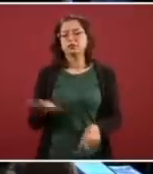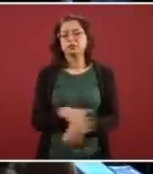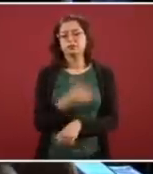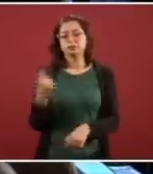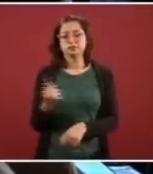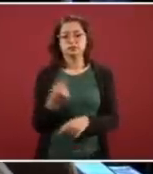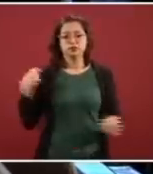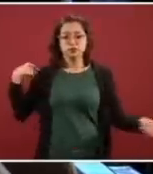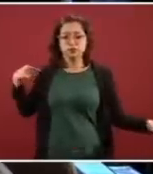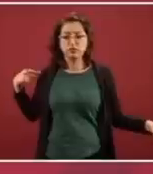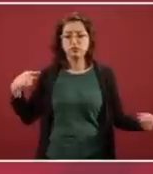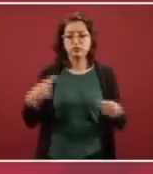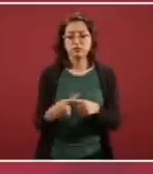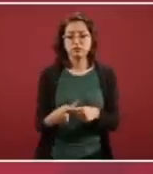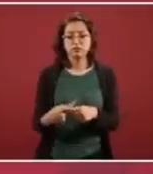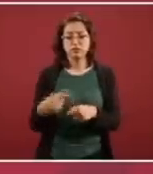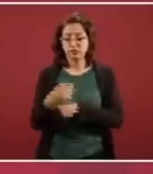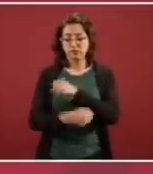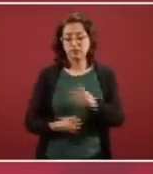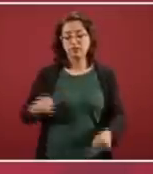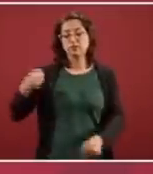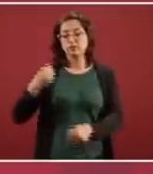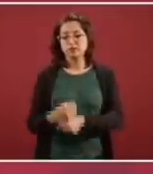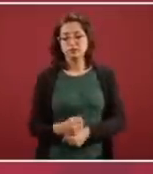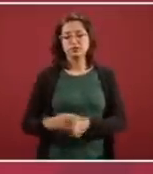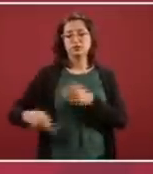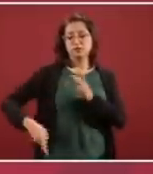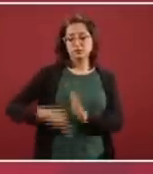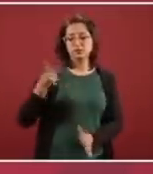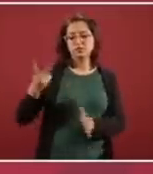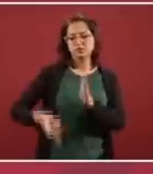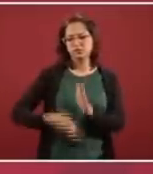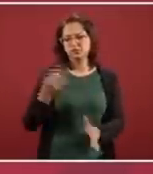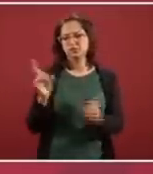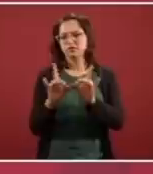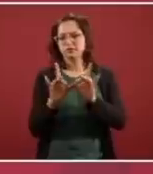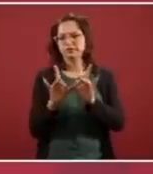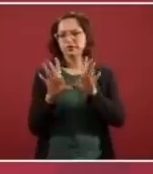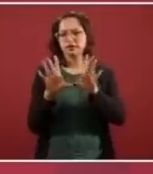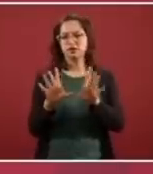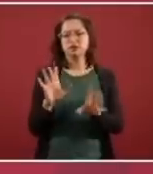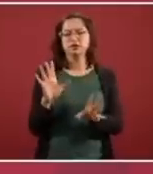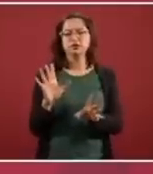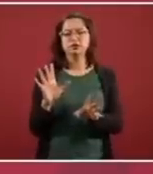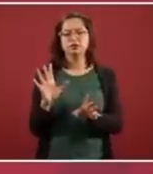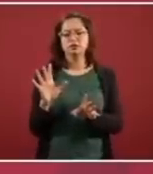en el transcurso de este tiempo, cuando la